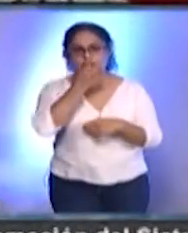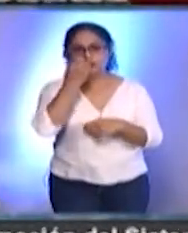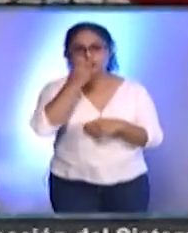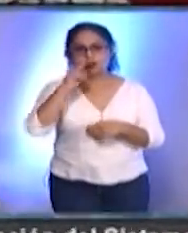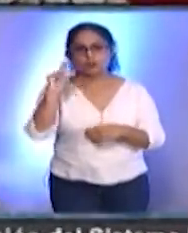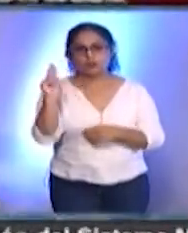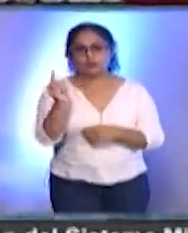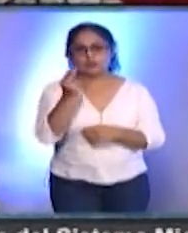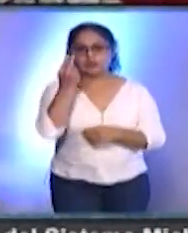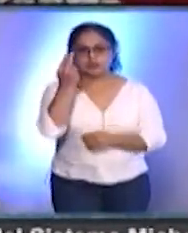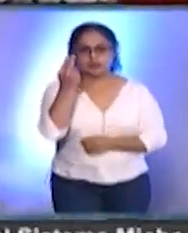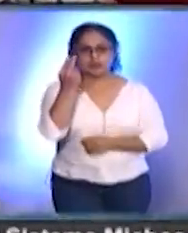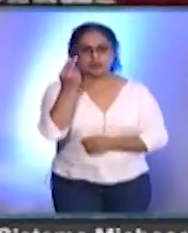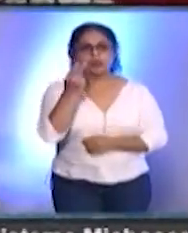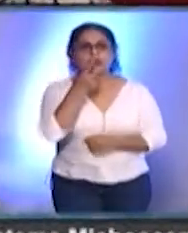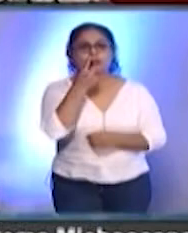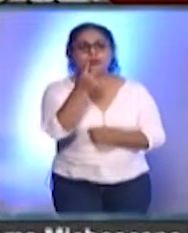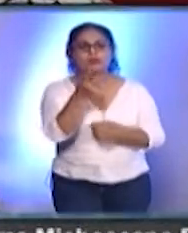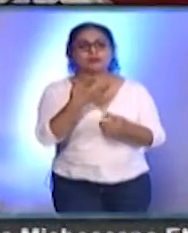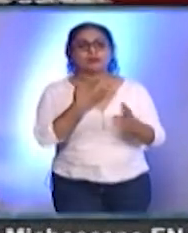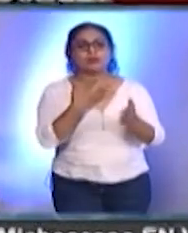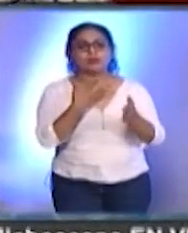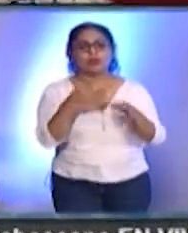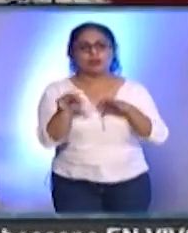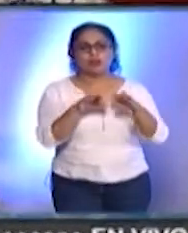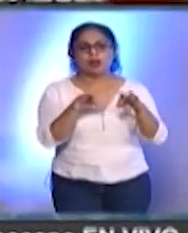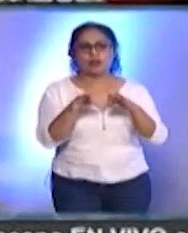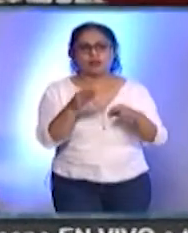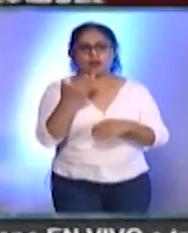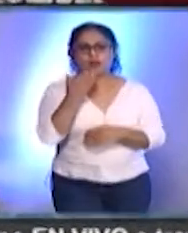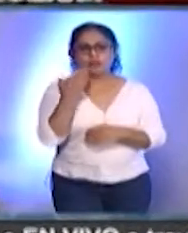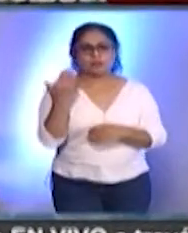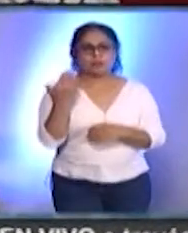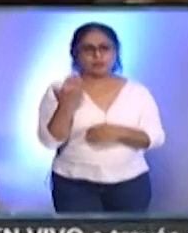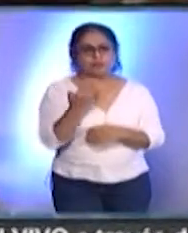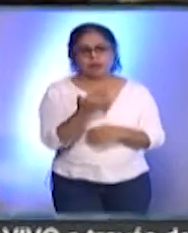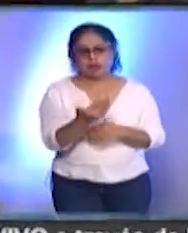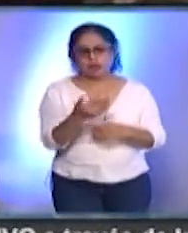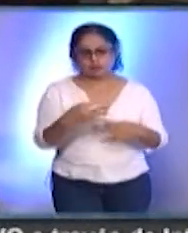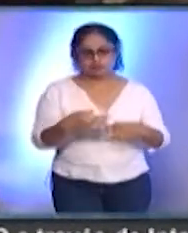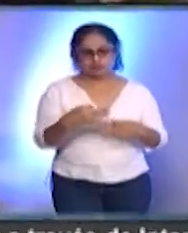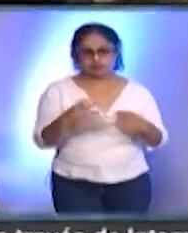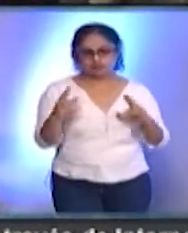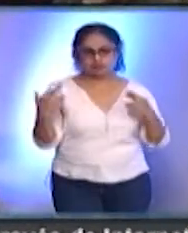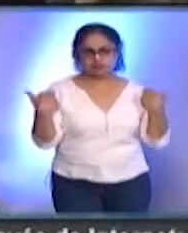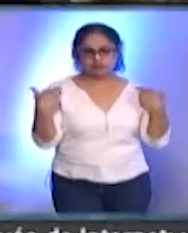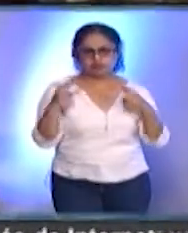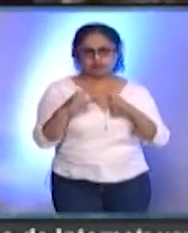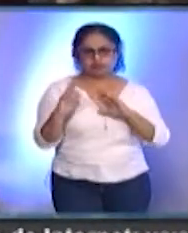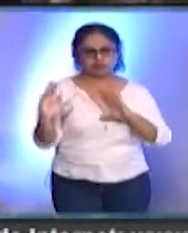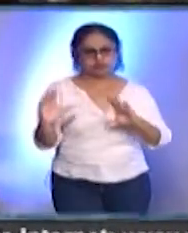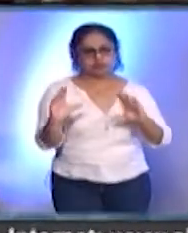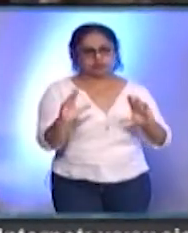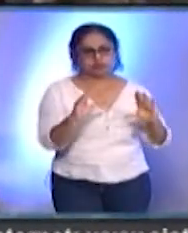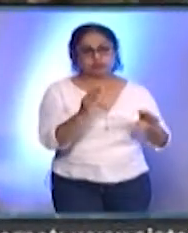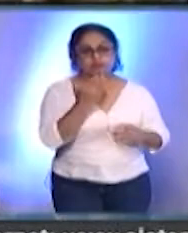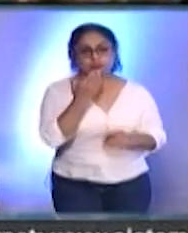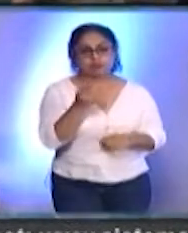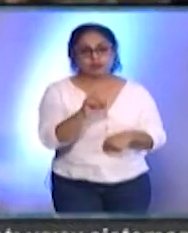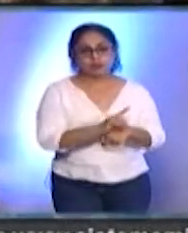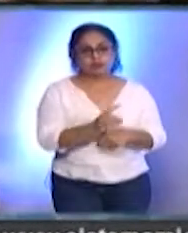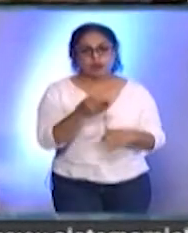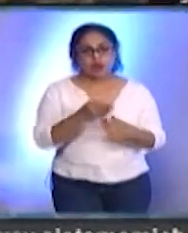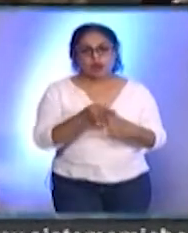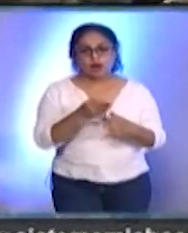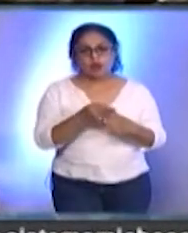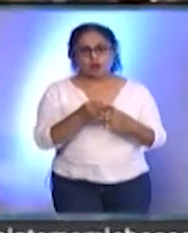Michoacana, resaltó el trabajo de los juristas por reconocer a los maestros que ayudaron a su formación y que hoy en día se